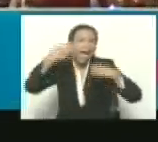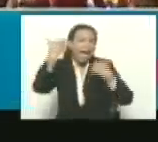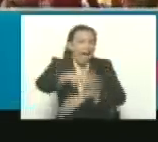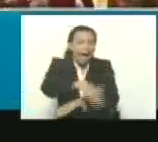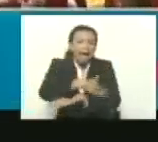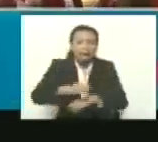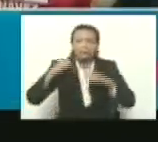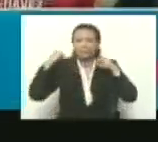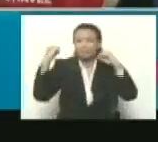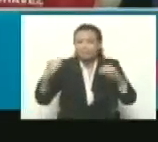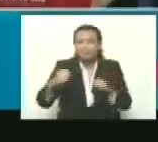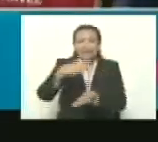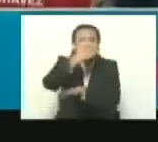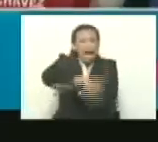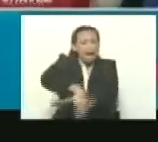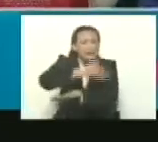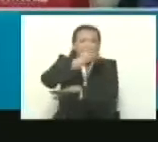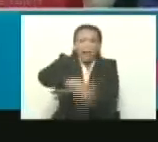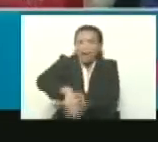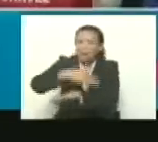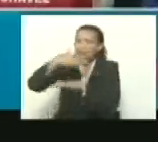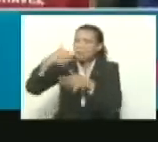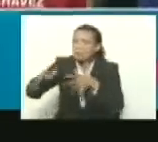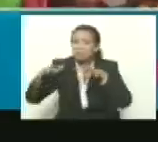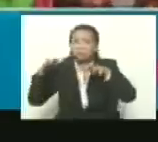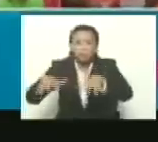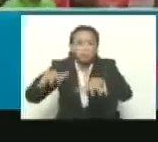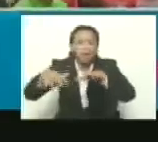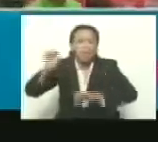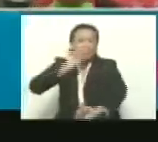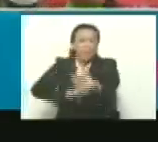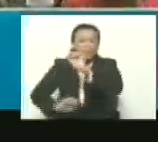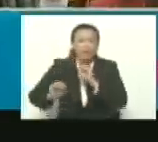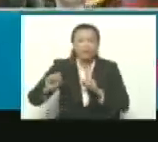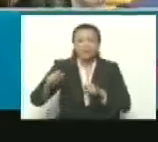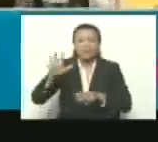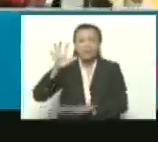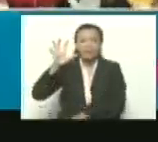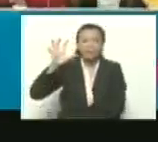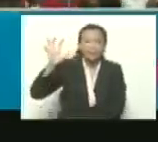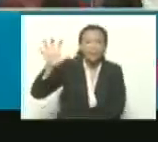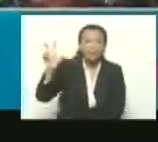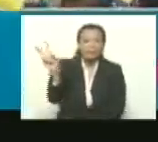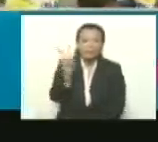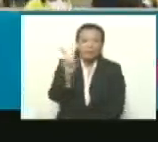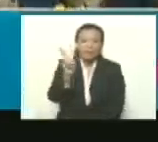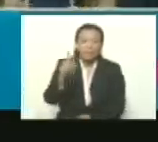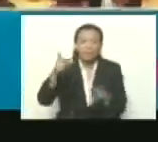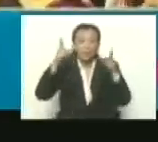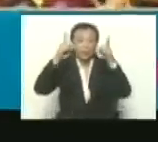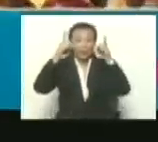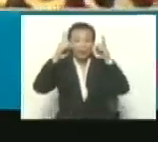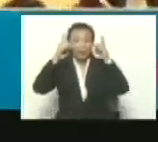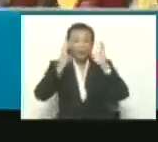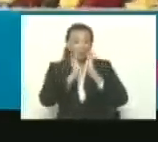calle. Calle, calle, a defender la patria, como dice Dersi. Una fotico aquí.